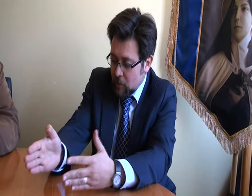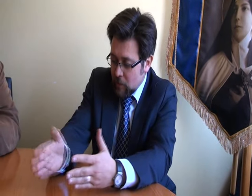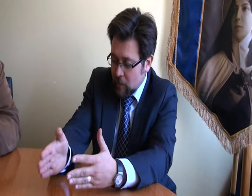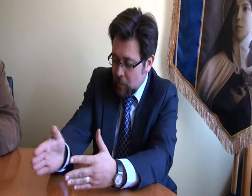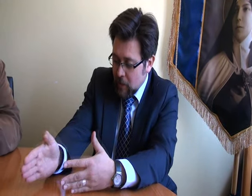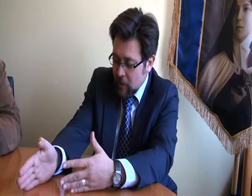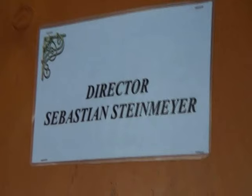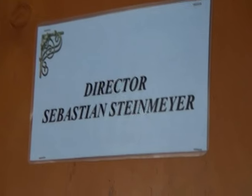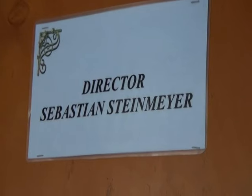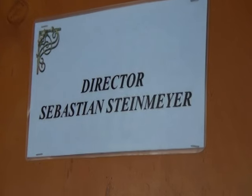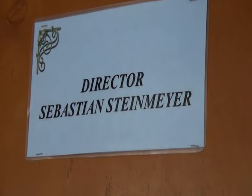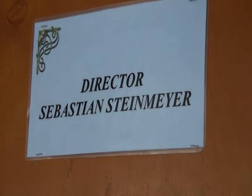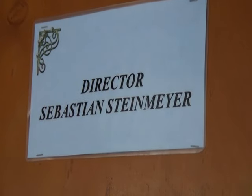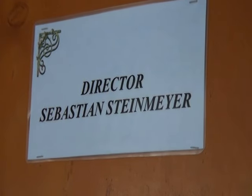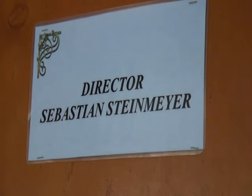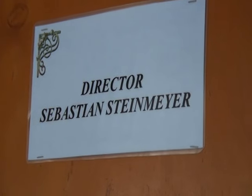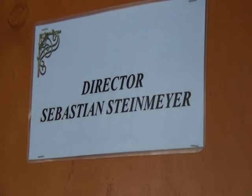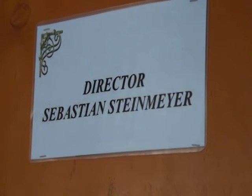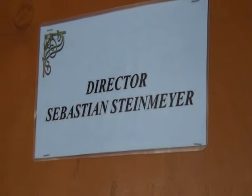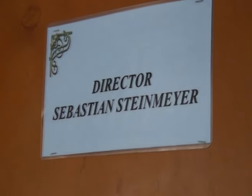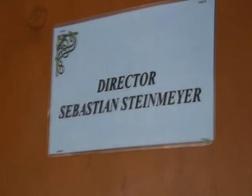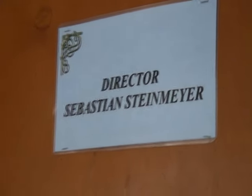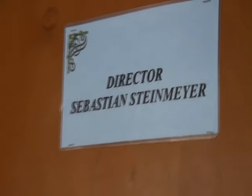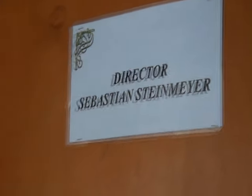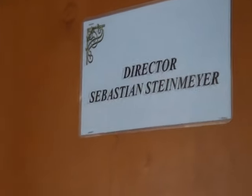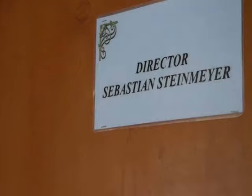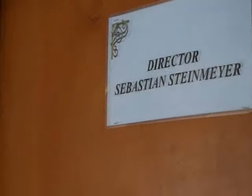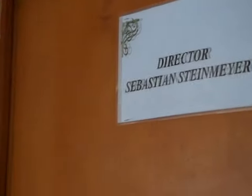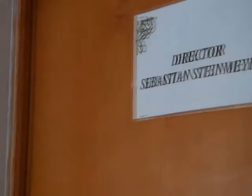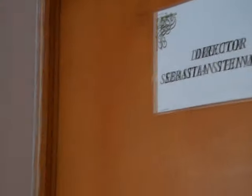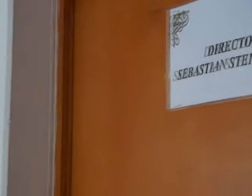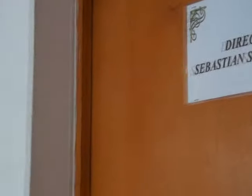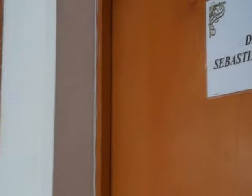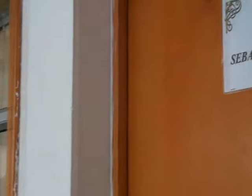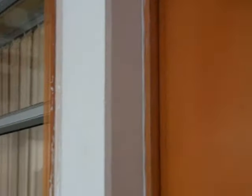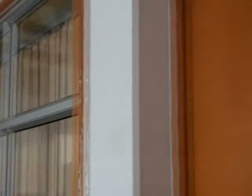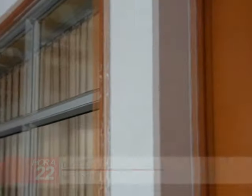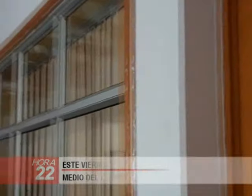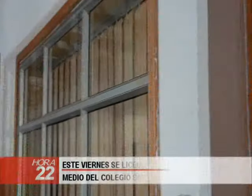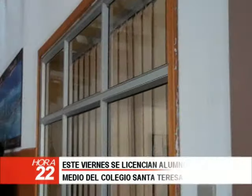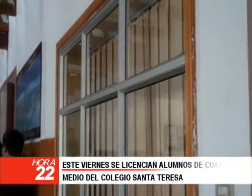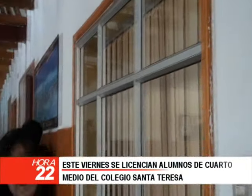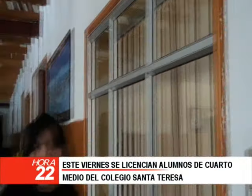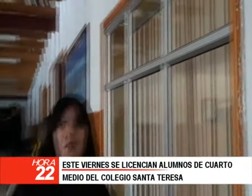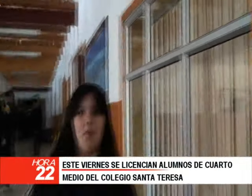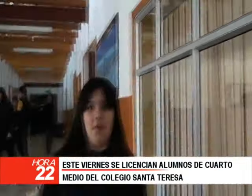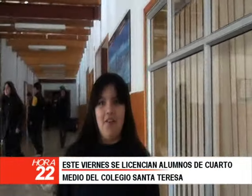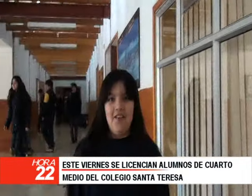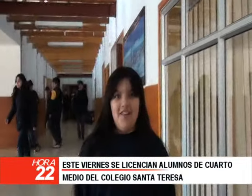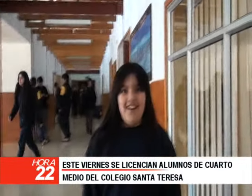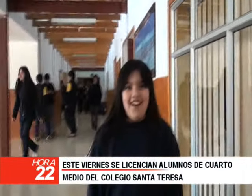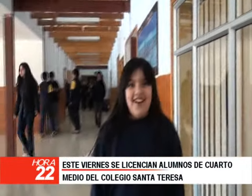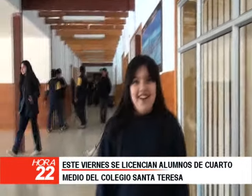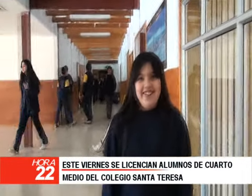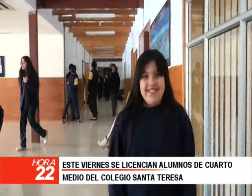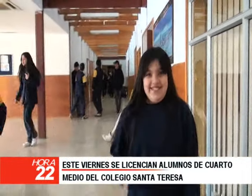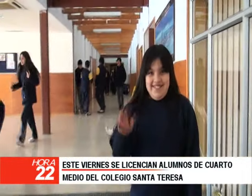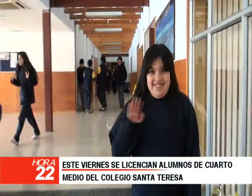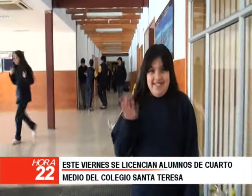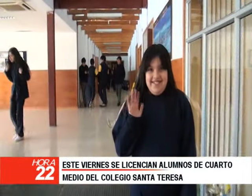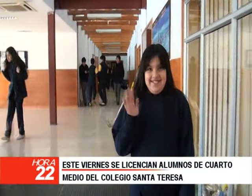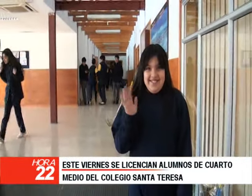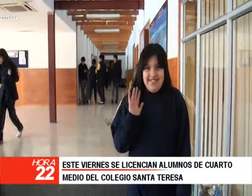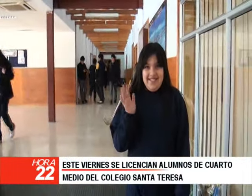mentalizarse para rendir su PSU. Así que, bueno, llegan a la alegría saber que llegamos a este momento culminante con ya